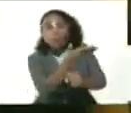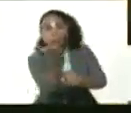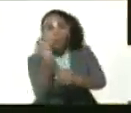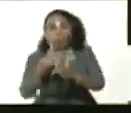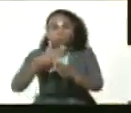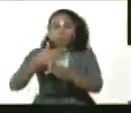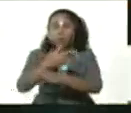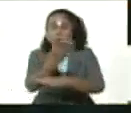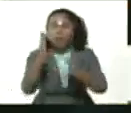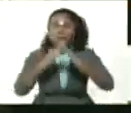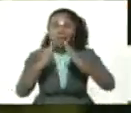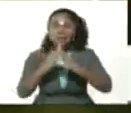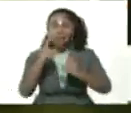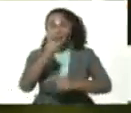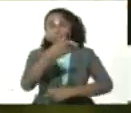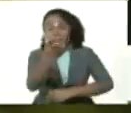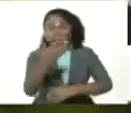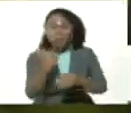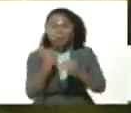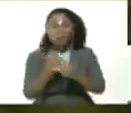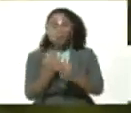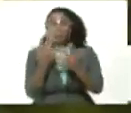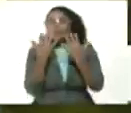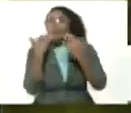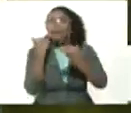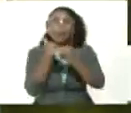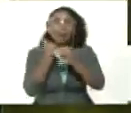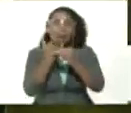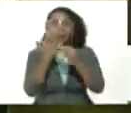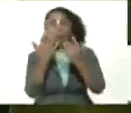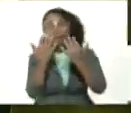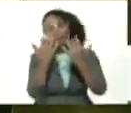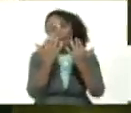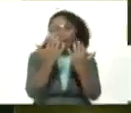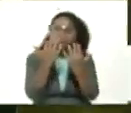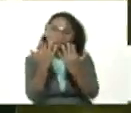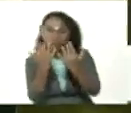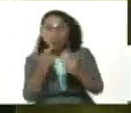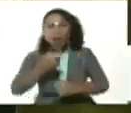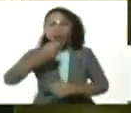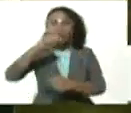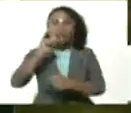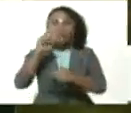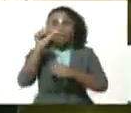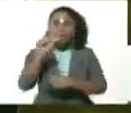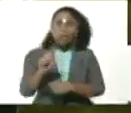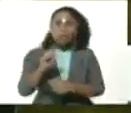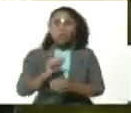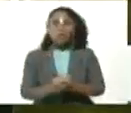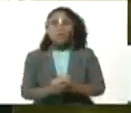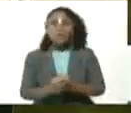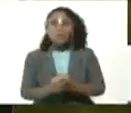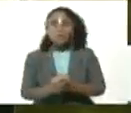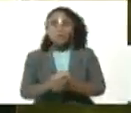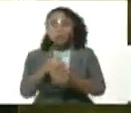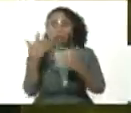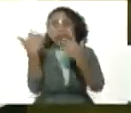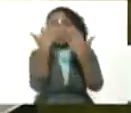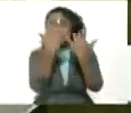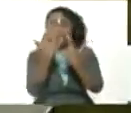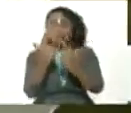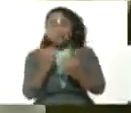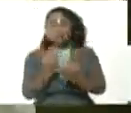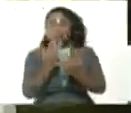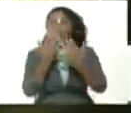usted quedaría encantado, hipnotizado. Café del Sur, para hipnotizar el